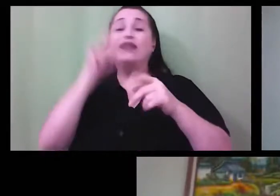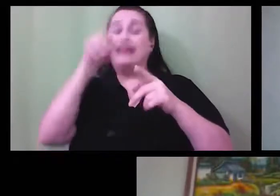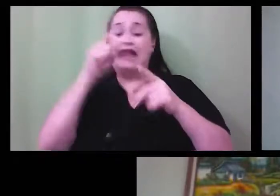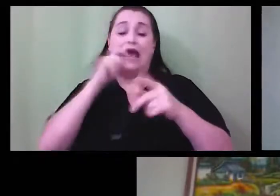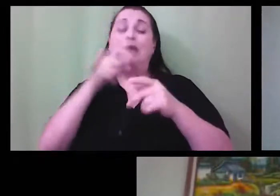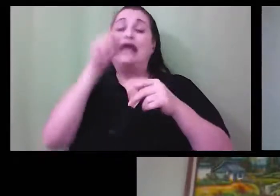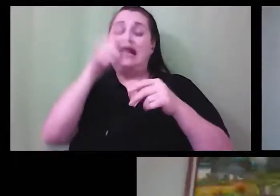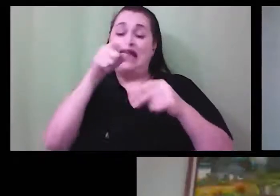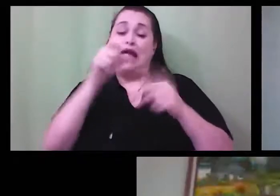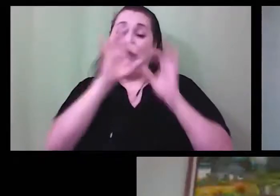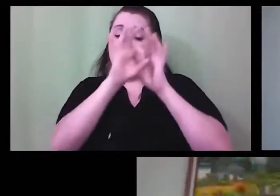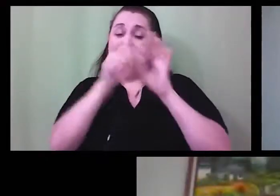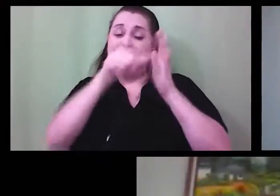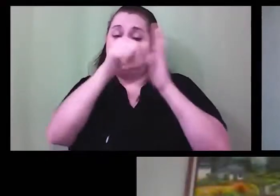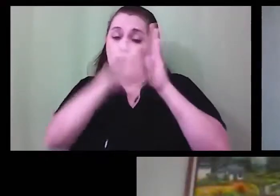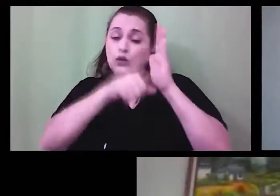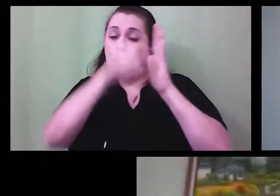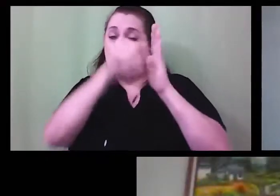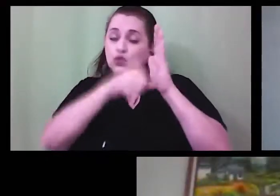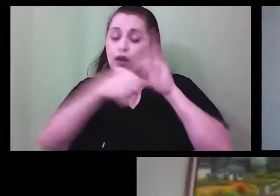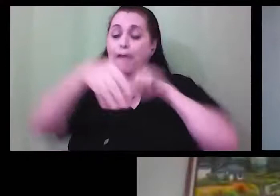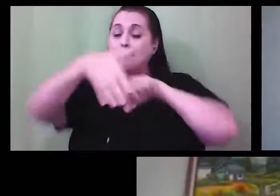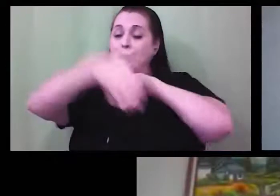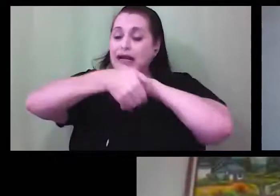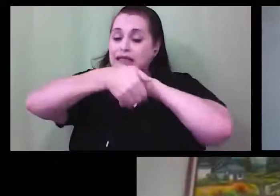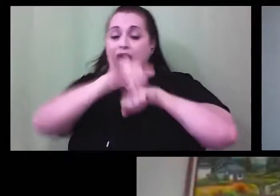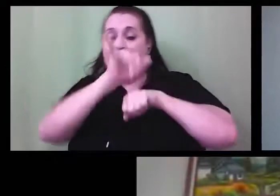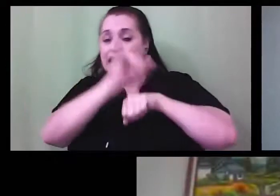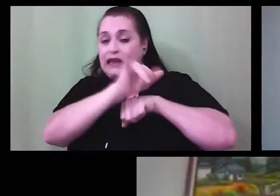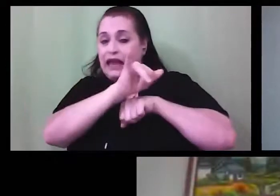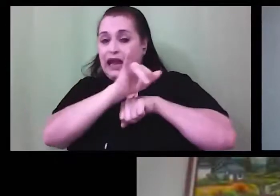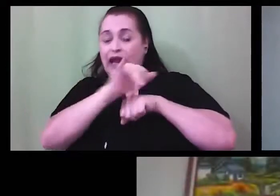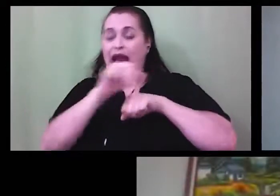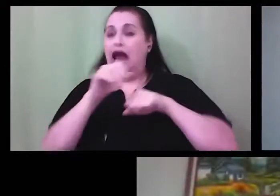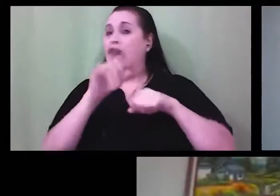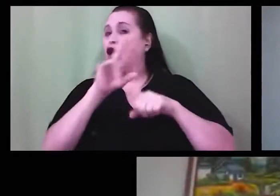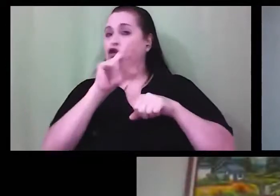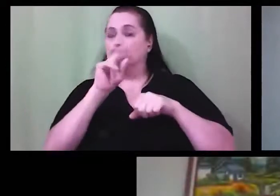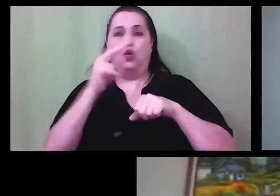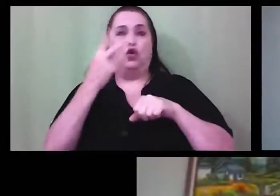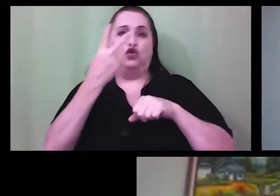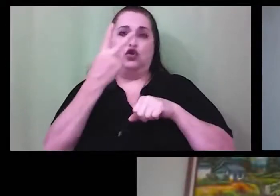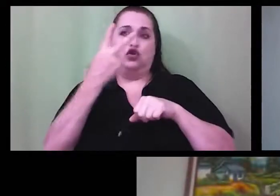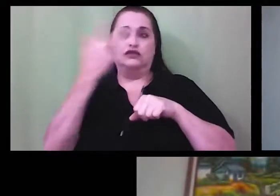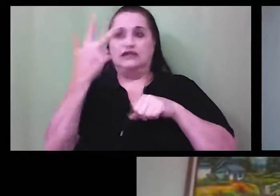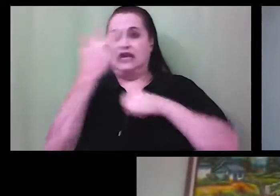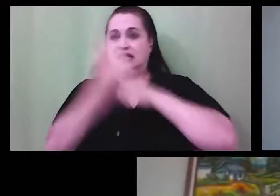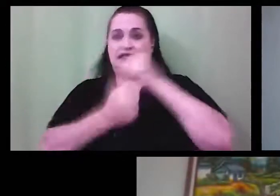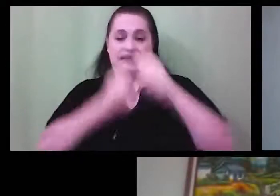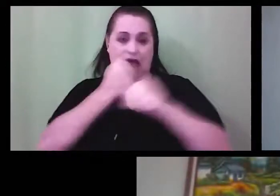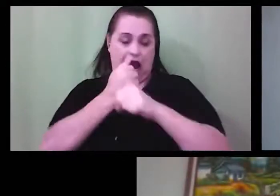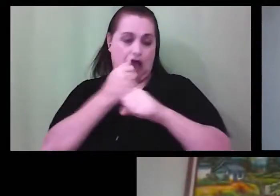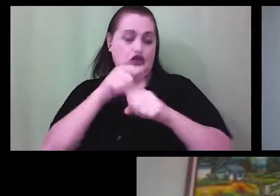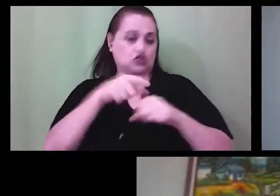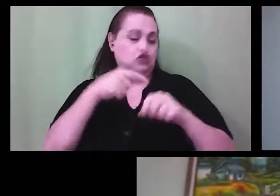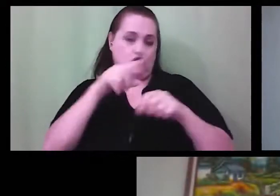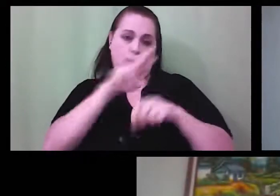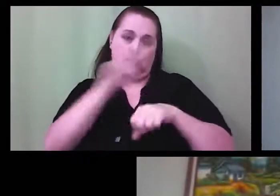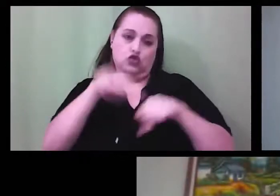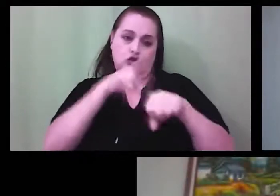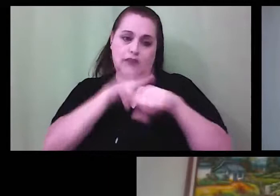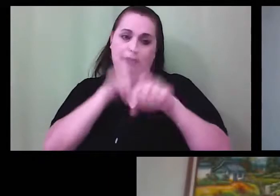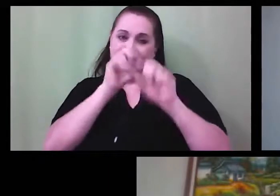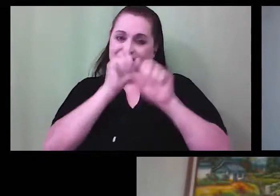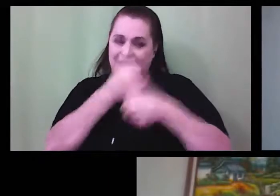¿verdad? No dejan el pañal usualmente a la edad de 2, 3 años, como típicamente se hace, ¿verdad?